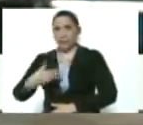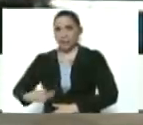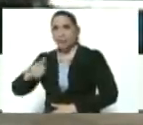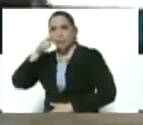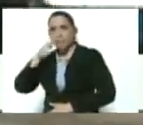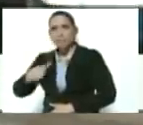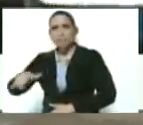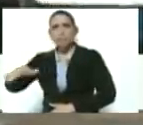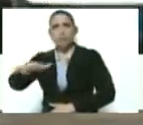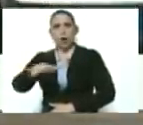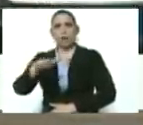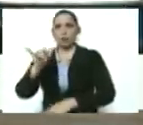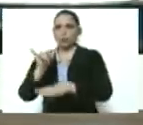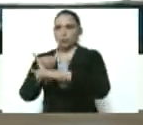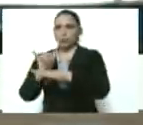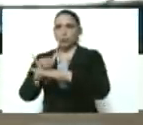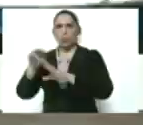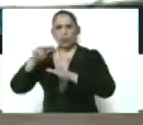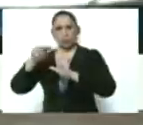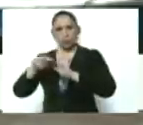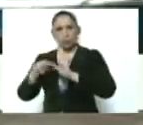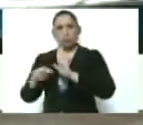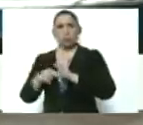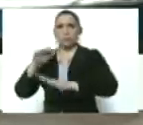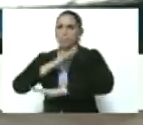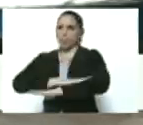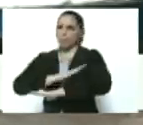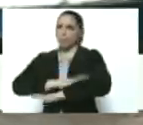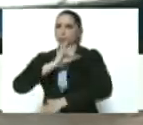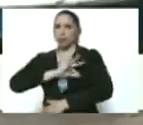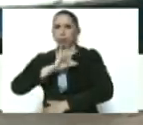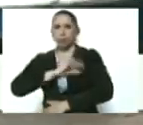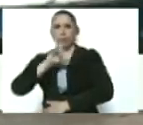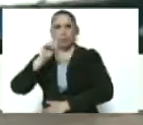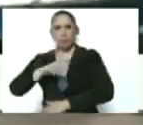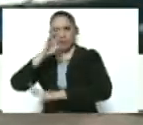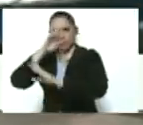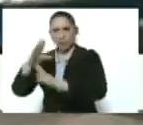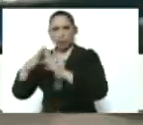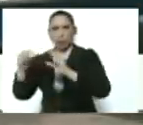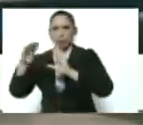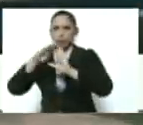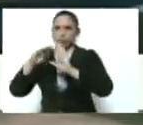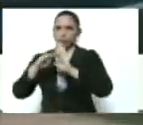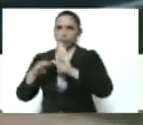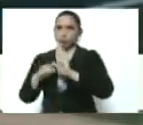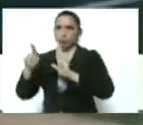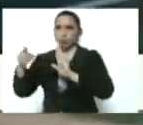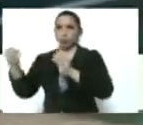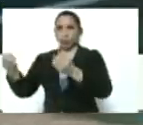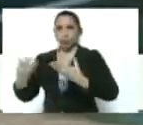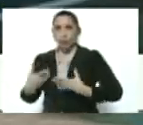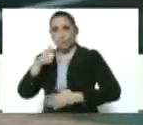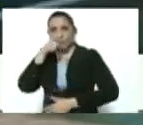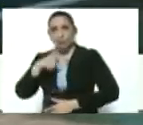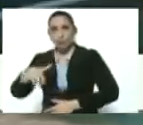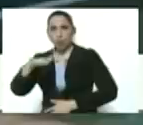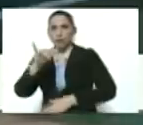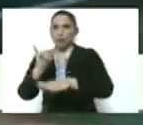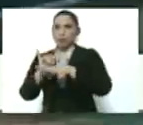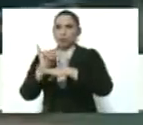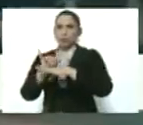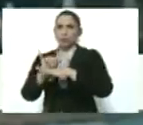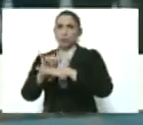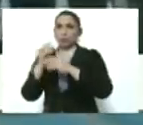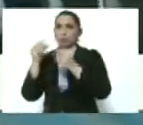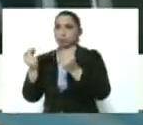pueblo de sucre el nivel de disciplina social el cumplimiento de todas las instrucciones que usted da el pueblo de sucre estar muy